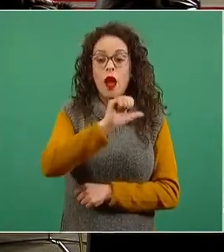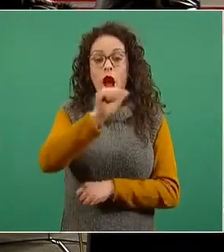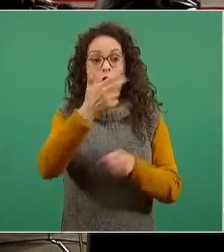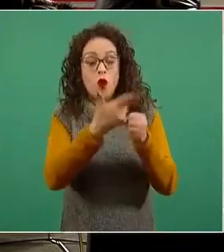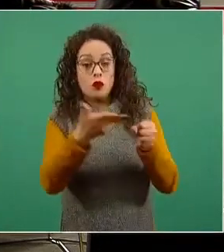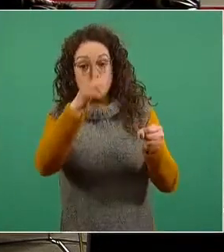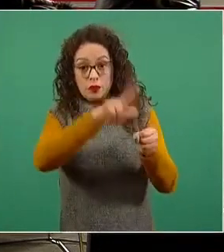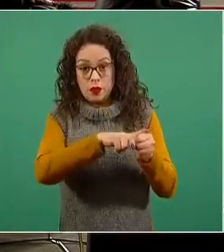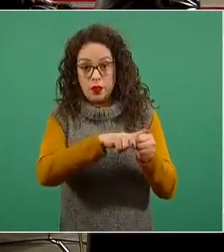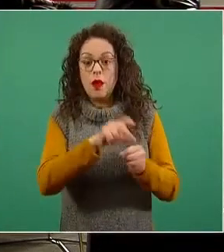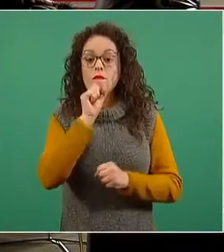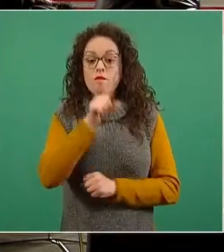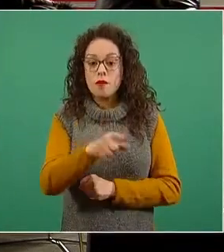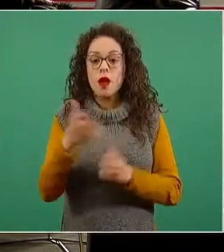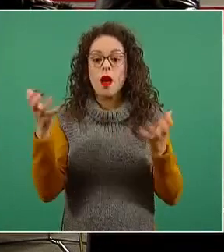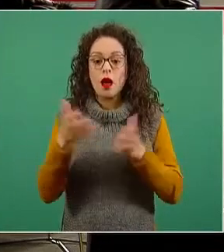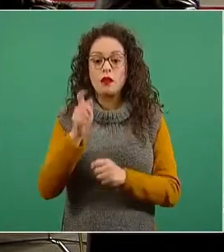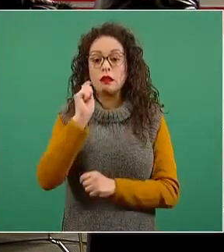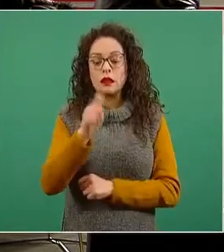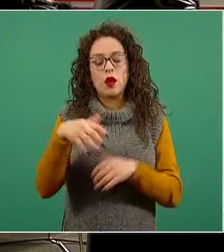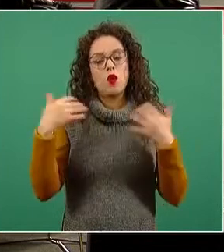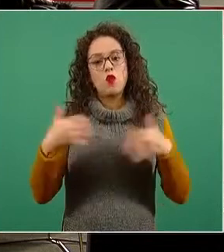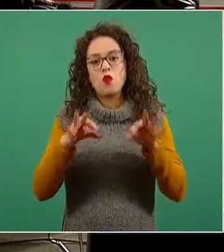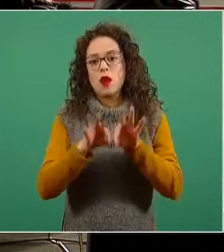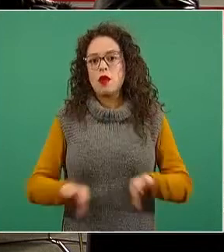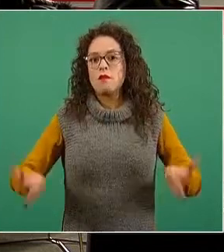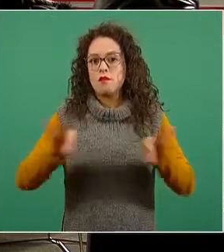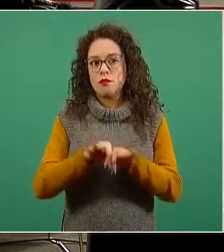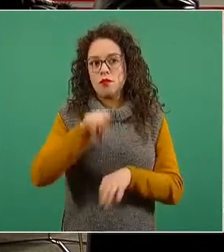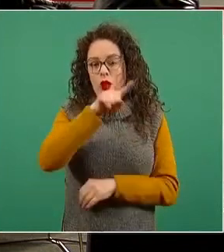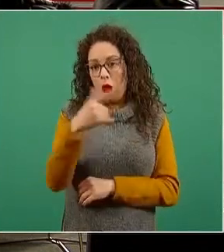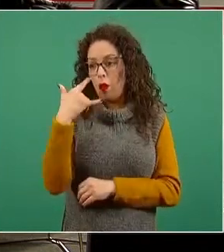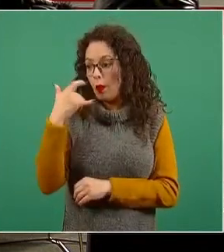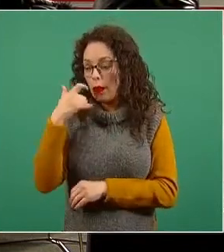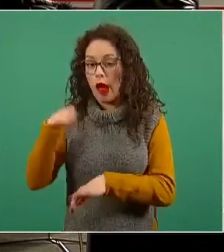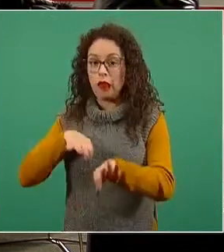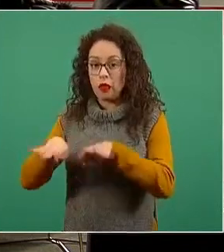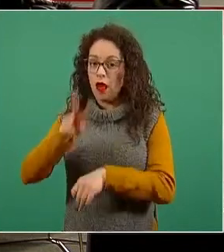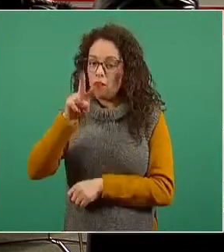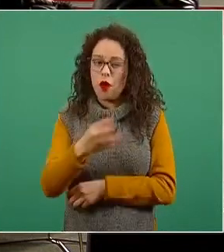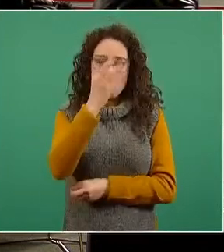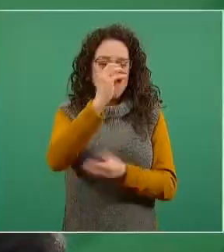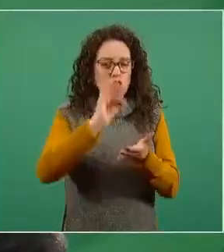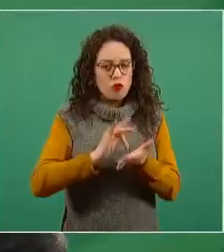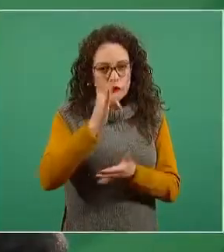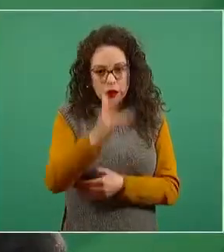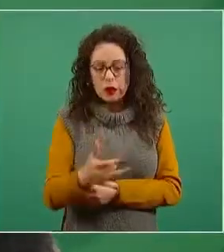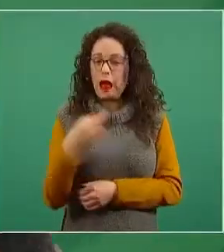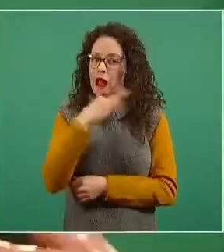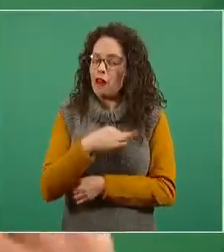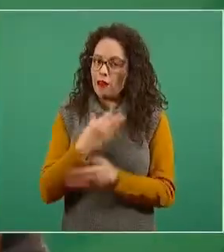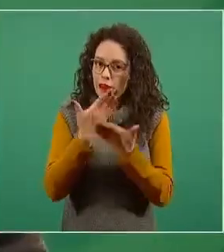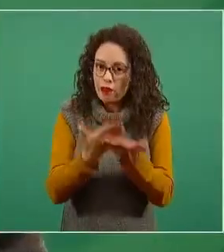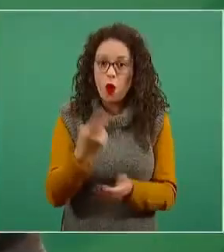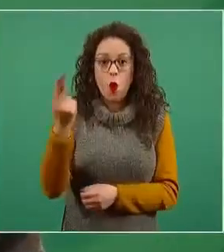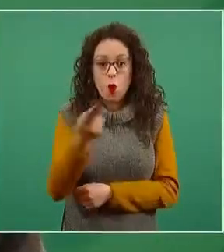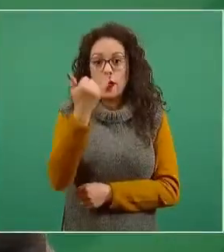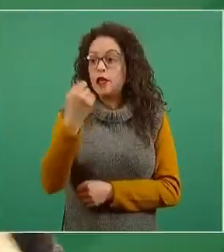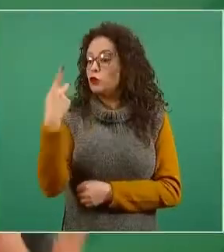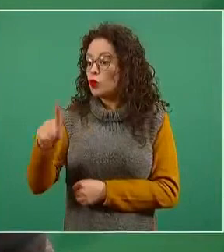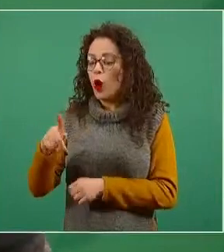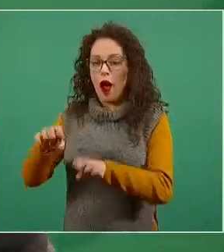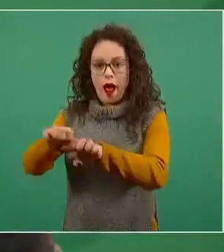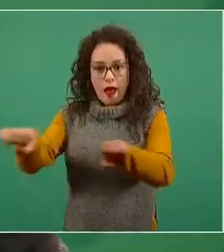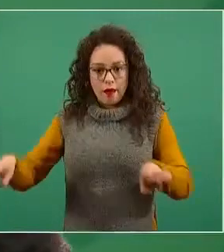hospitales hicieron un papel extraordinario. Queremos agradecerles y felicitarles a ellas y a sus equipos porque se integraron